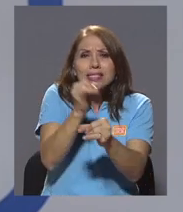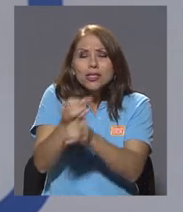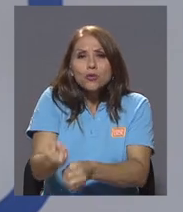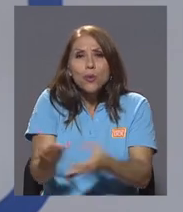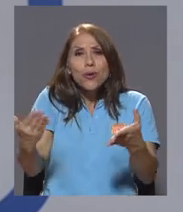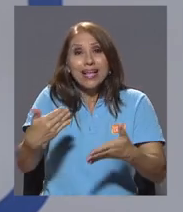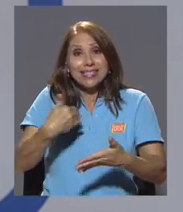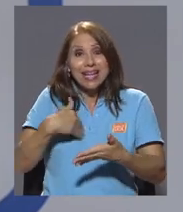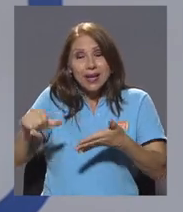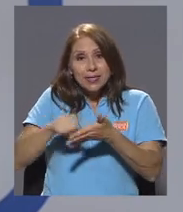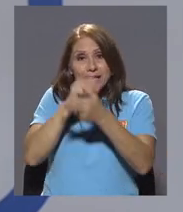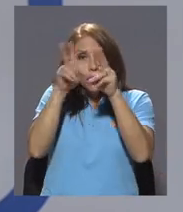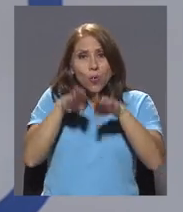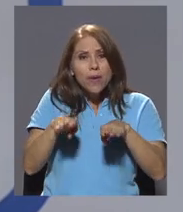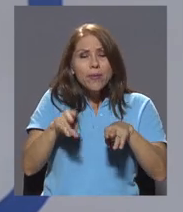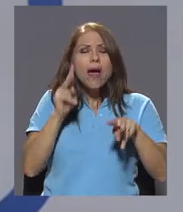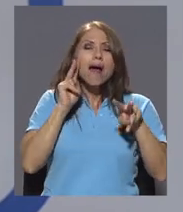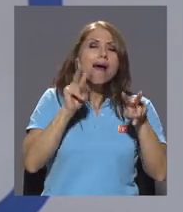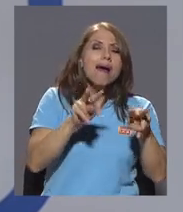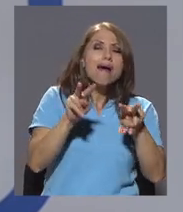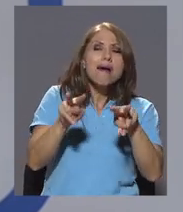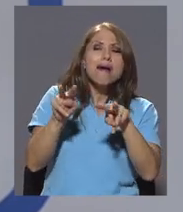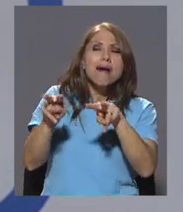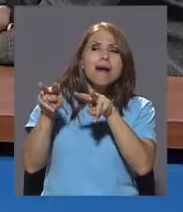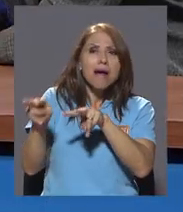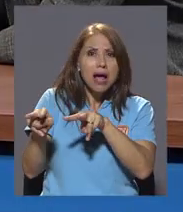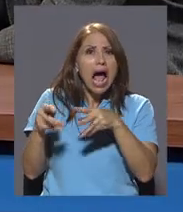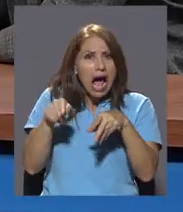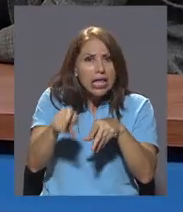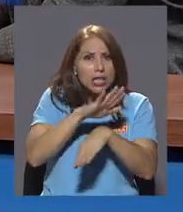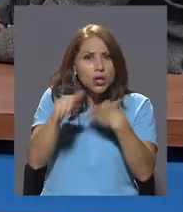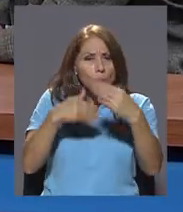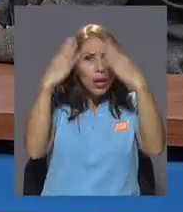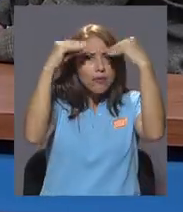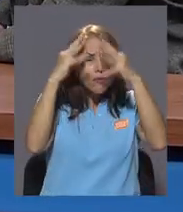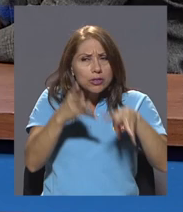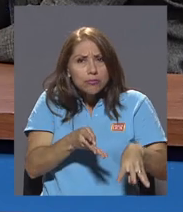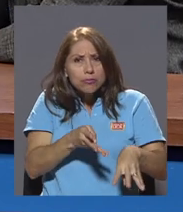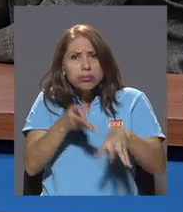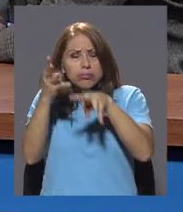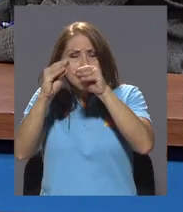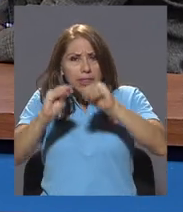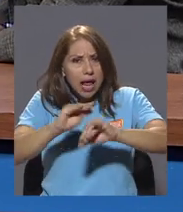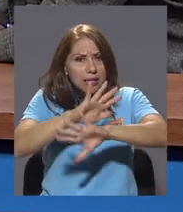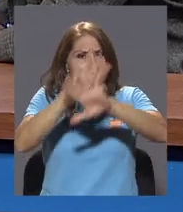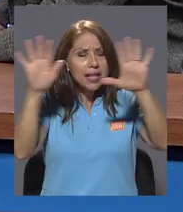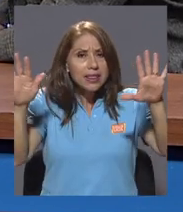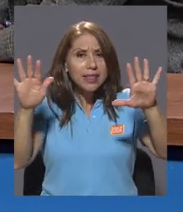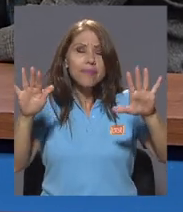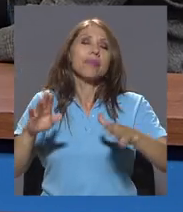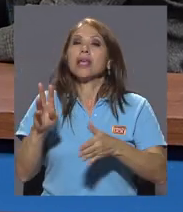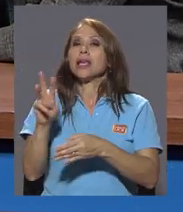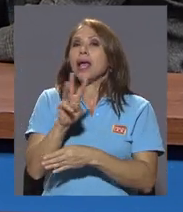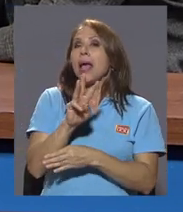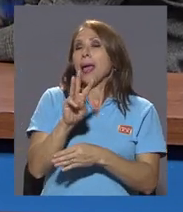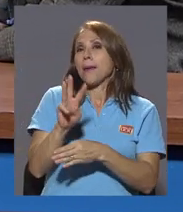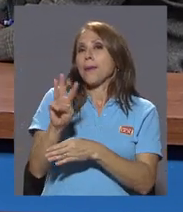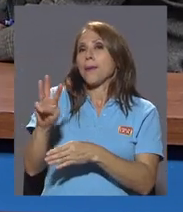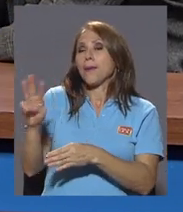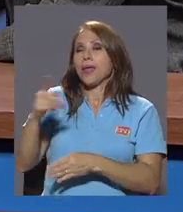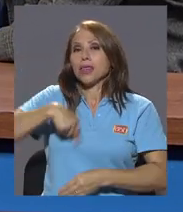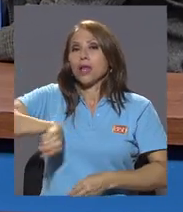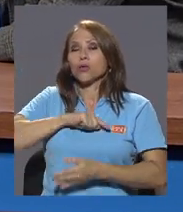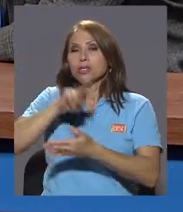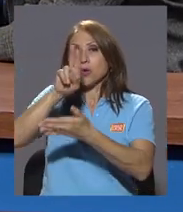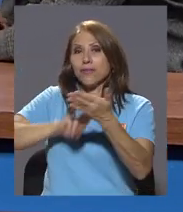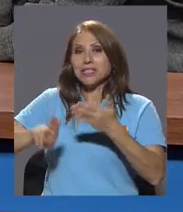transparentes o no son las instituciones públicas desde su sitio web el sitio web de nuestra universidad para que el público vea qué nos interesa que lo